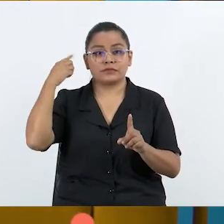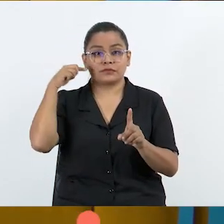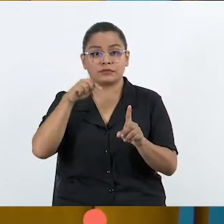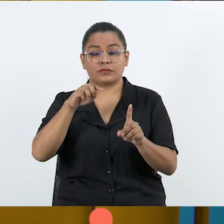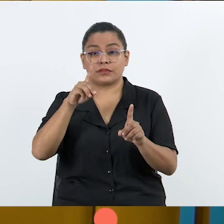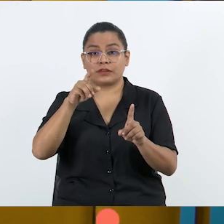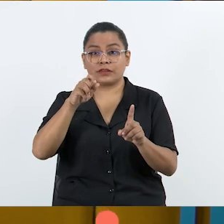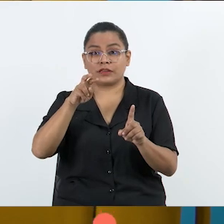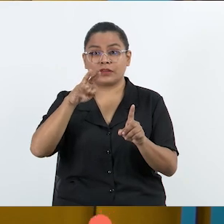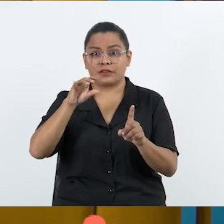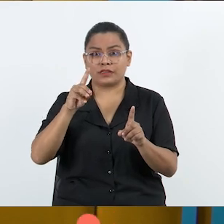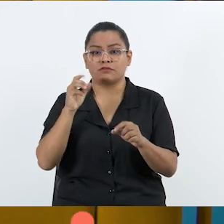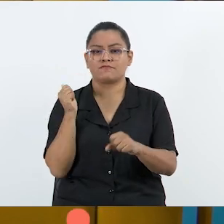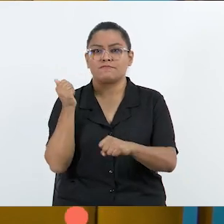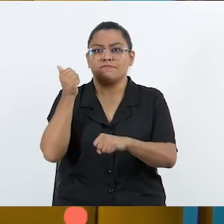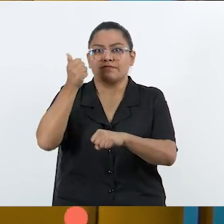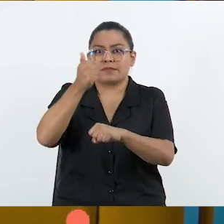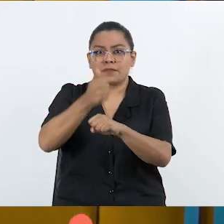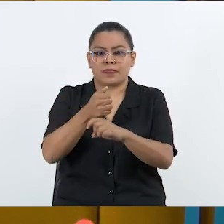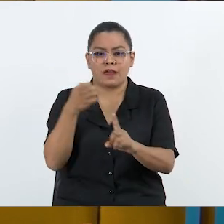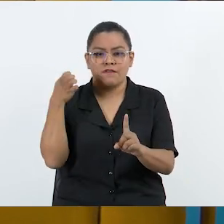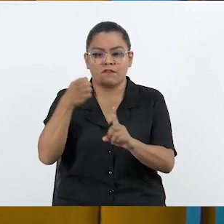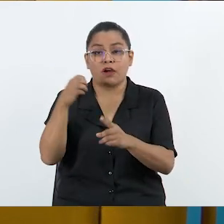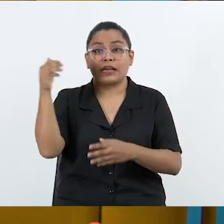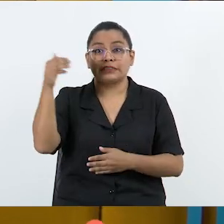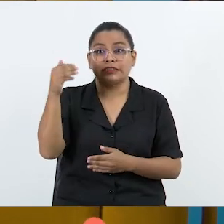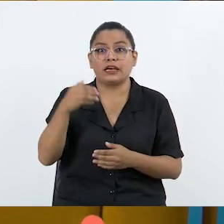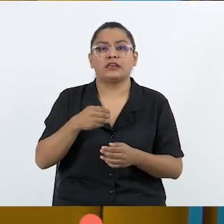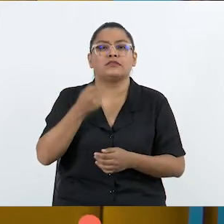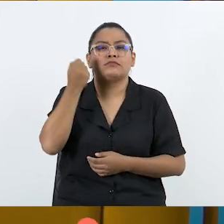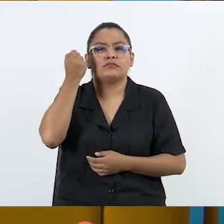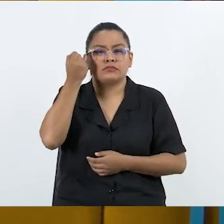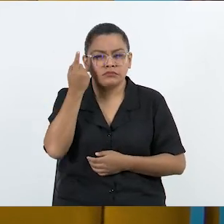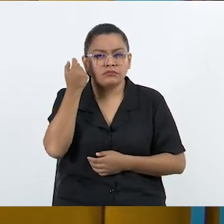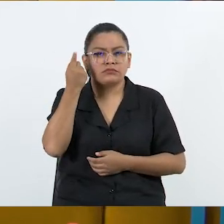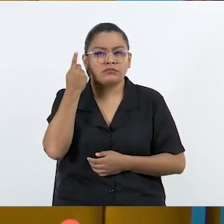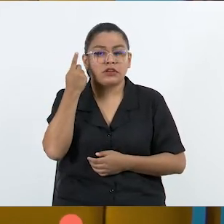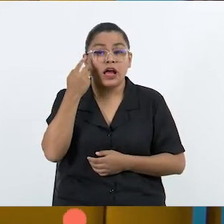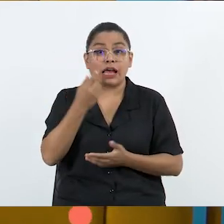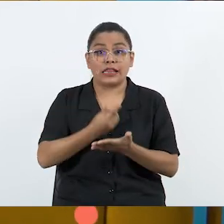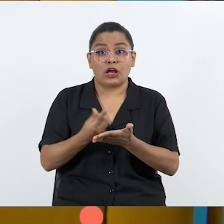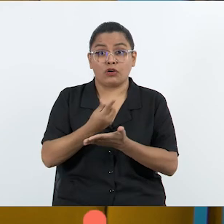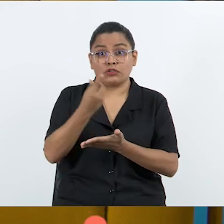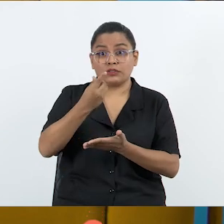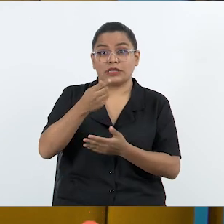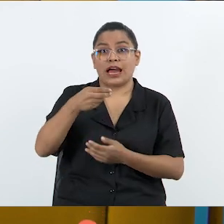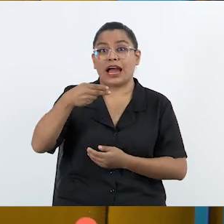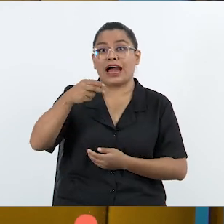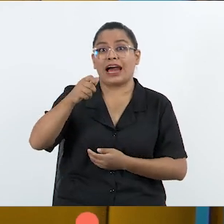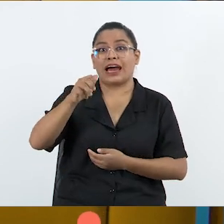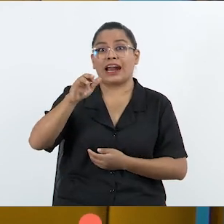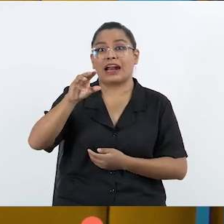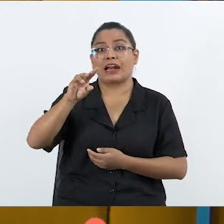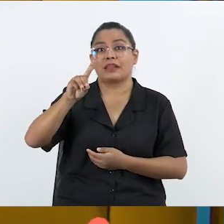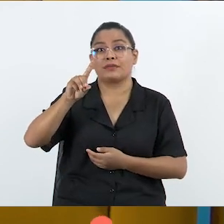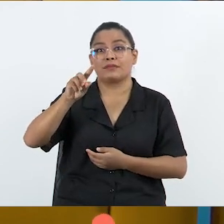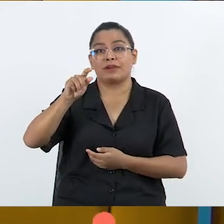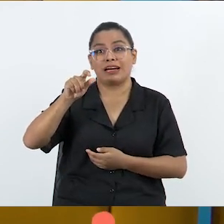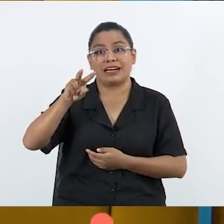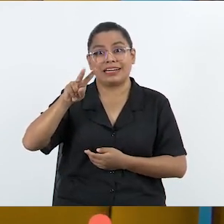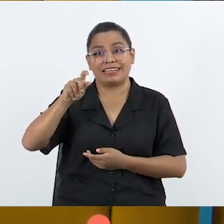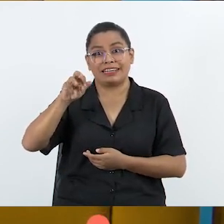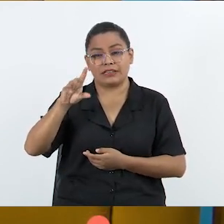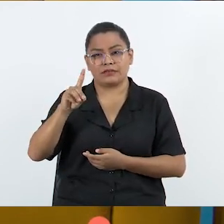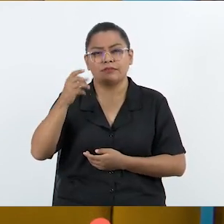David Perkins, uno de los fundadores del enfoque de enseñanza para la comprensión en la Universidad de Harvard, dice